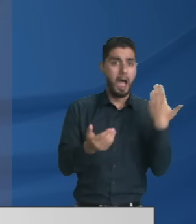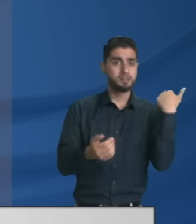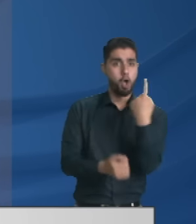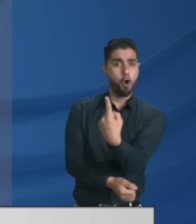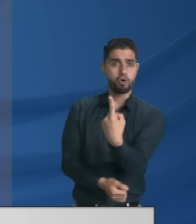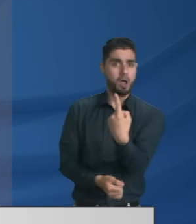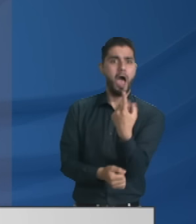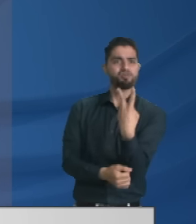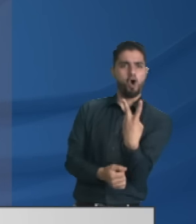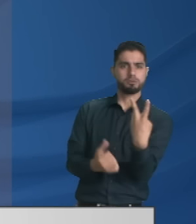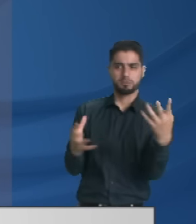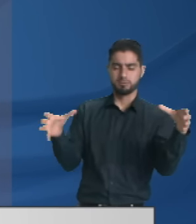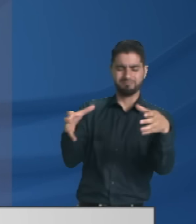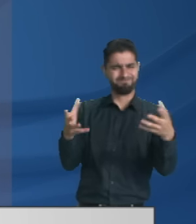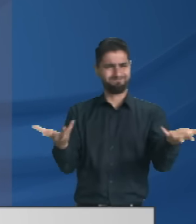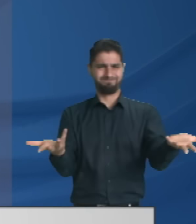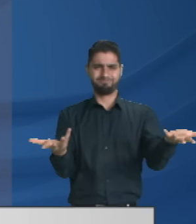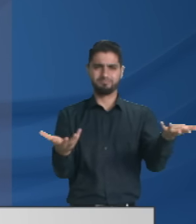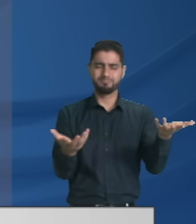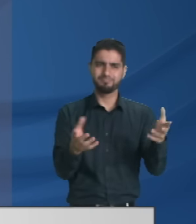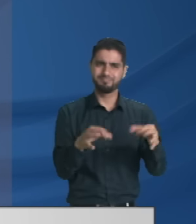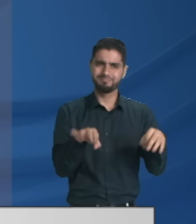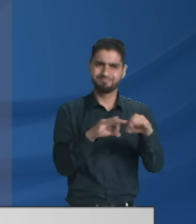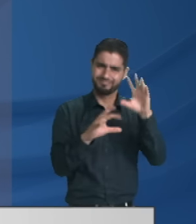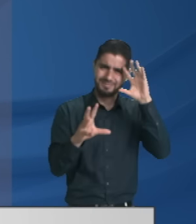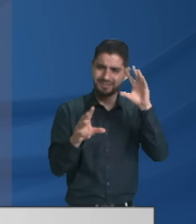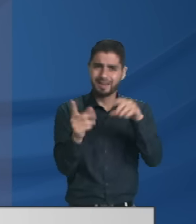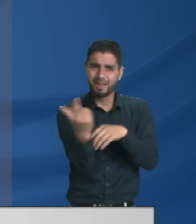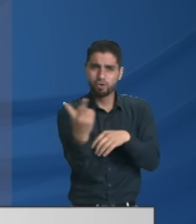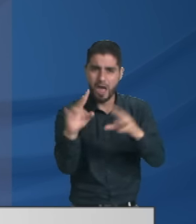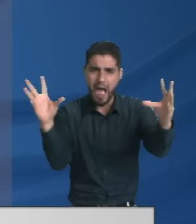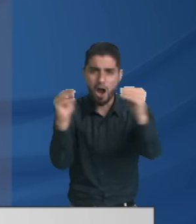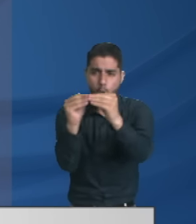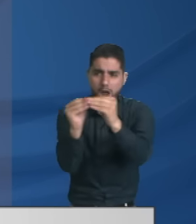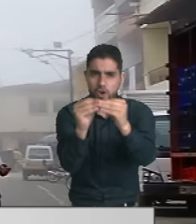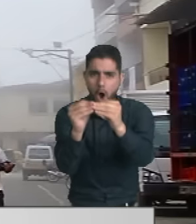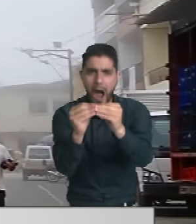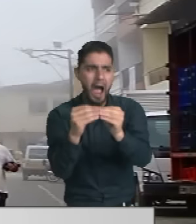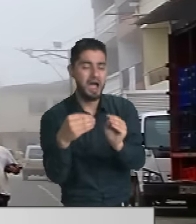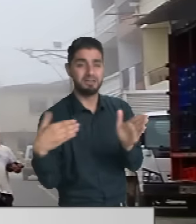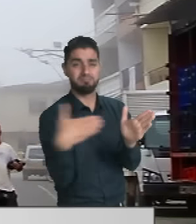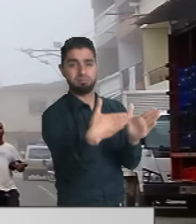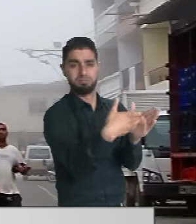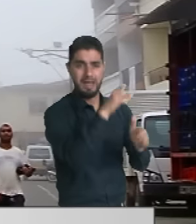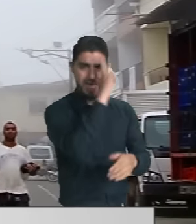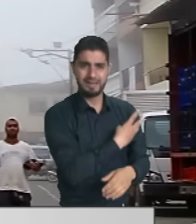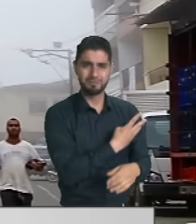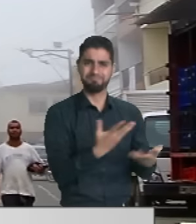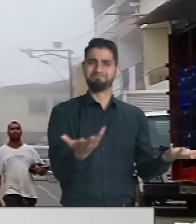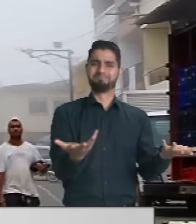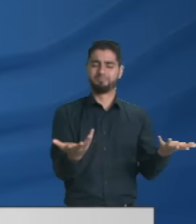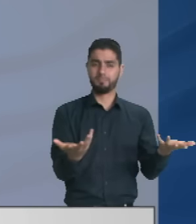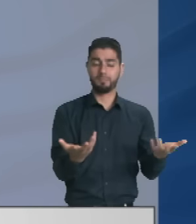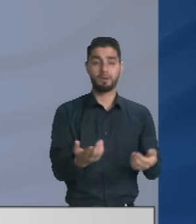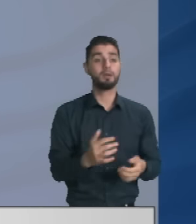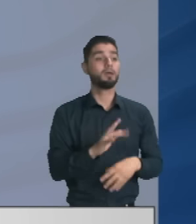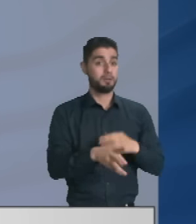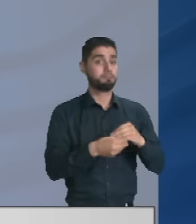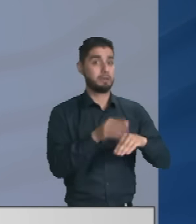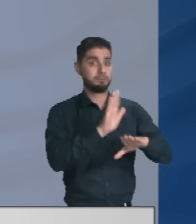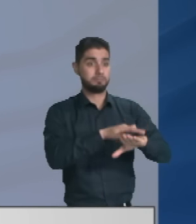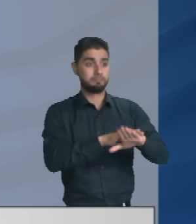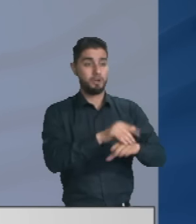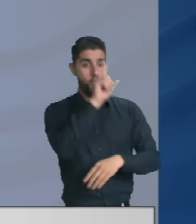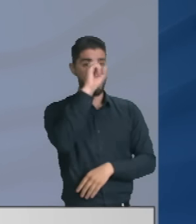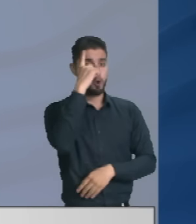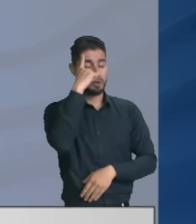se ponen de acuerdo para matar a gente buena. Y le hizo un duro llamado al gobierno para que